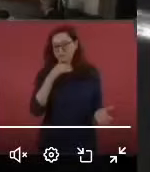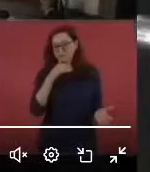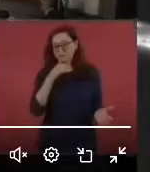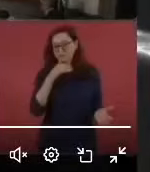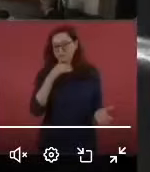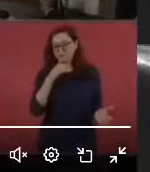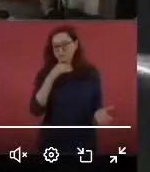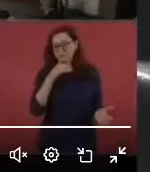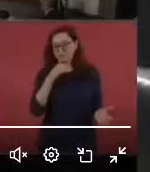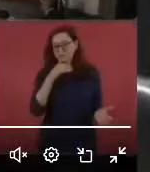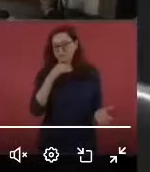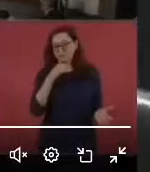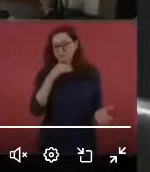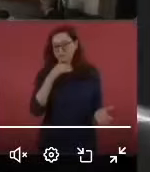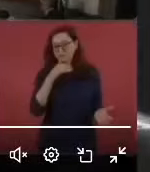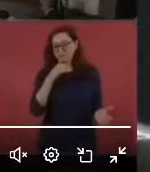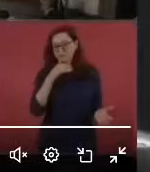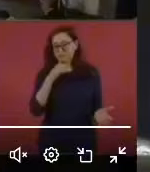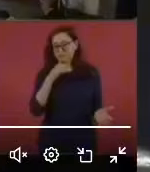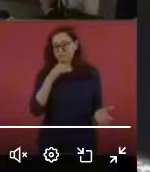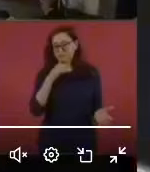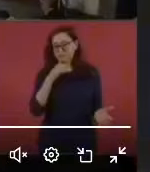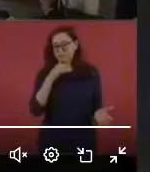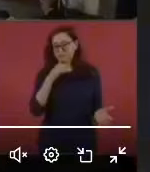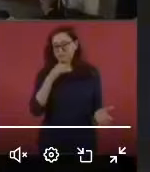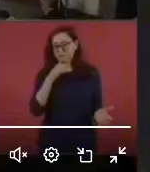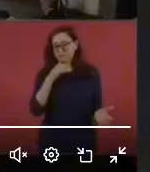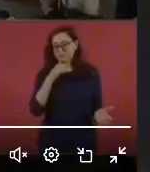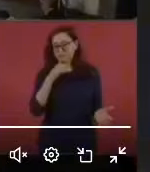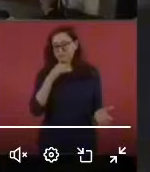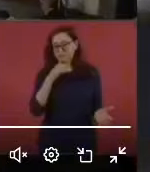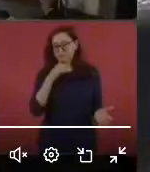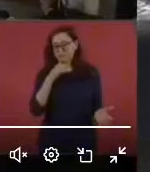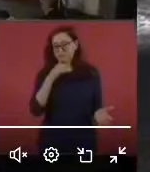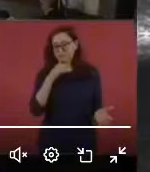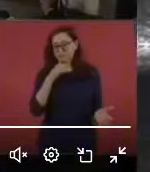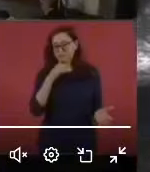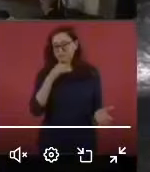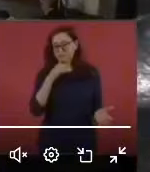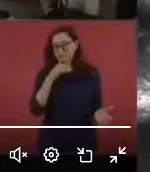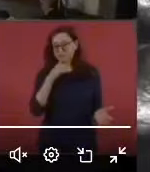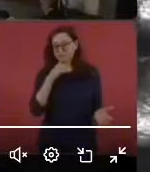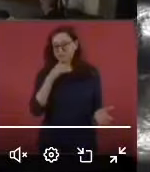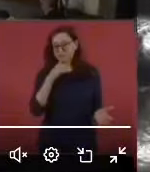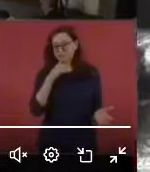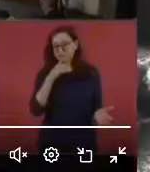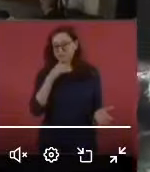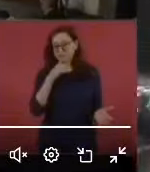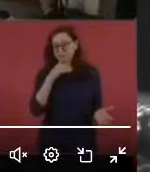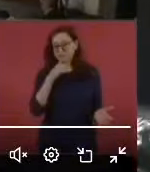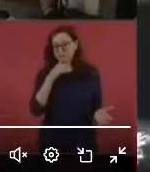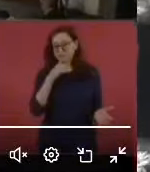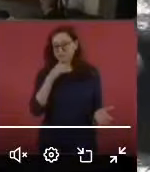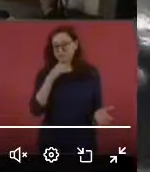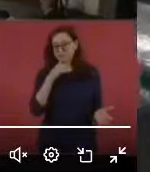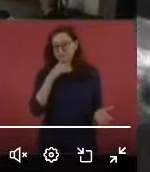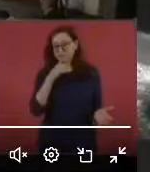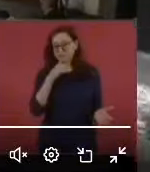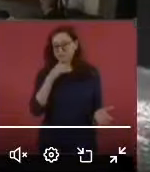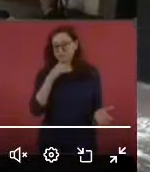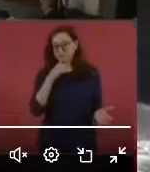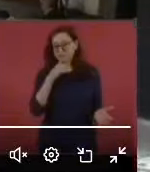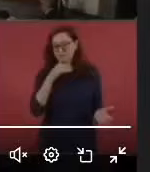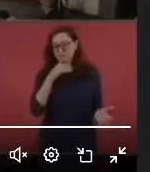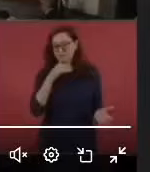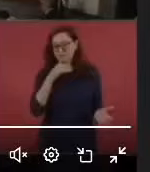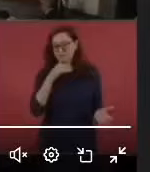más cuidado, el gobierno de los Estados Unidos en jugarle al mago con Andrés Manuel. Tal vez lo sea en otros sexenios, ya no en este. Seguiremos